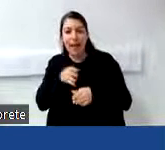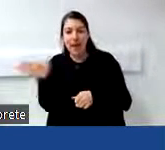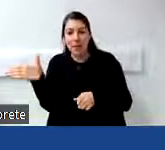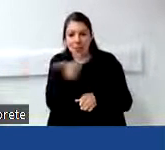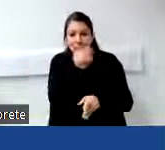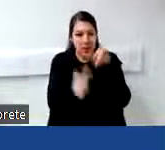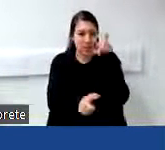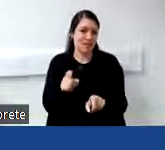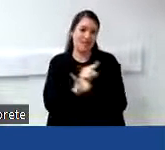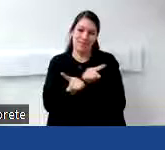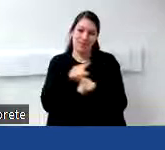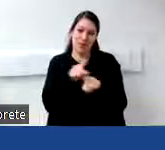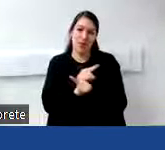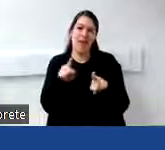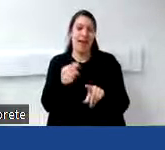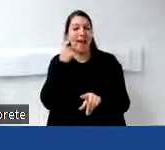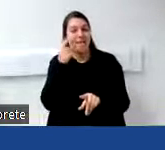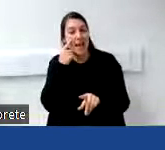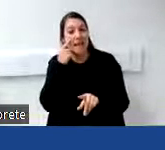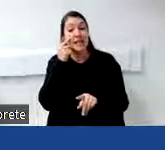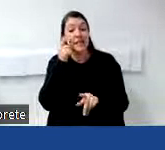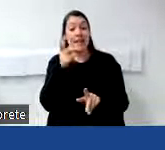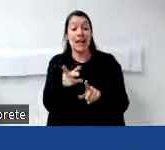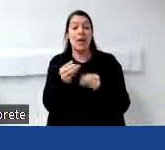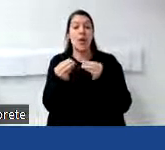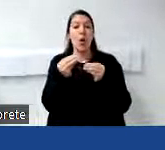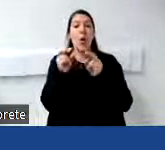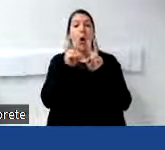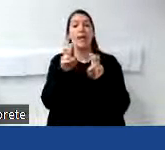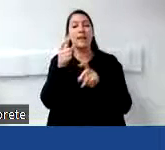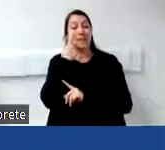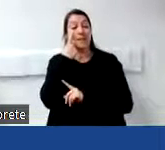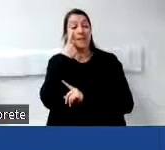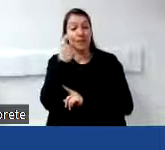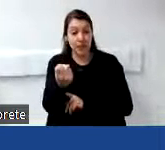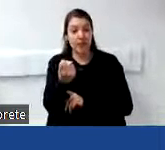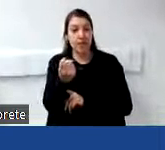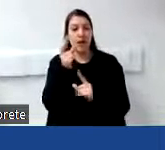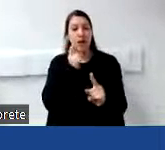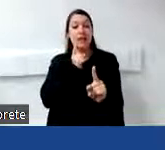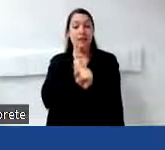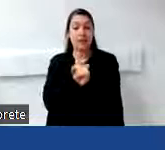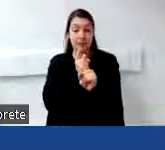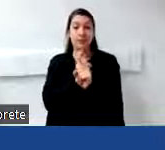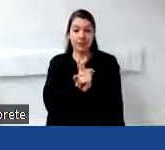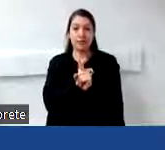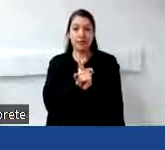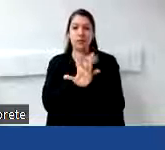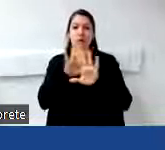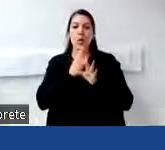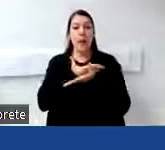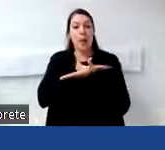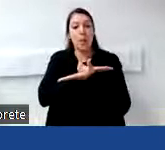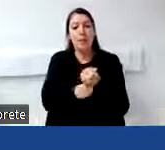ahí refiere a, bueno, saber si en esto de identificar, ¿no? En esto de la atención, qué apoyos puede requerir